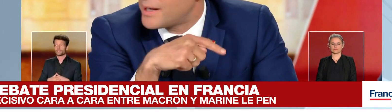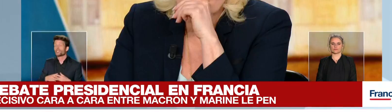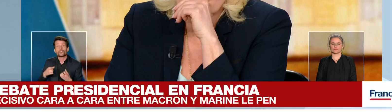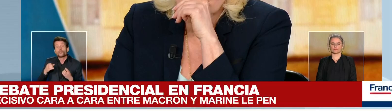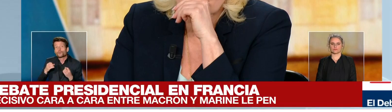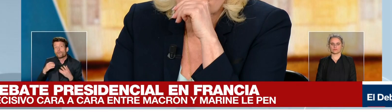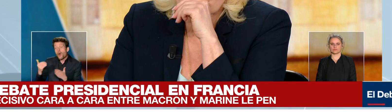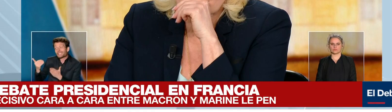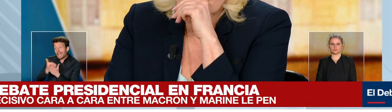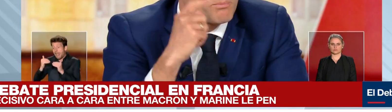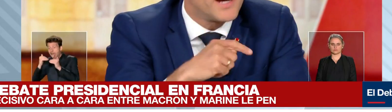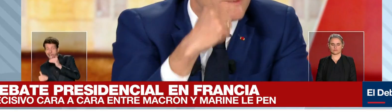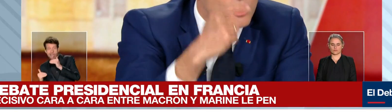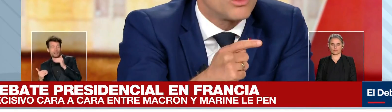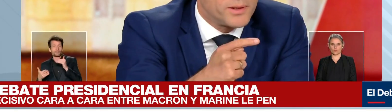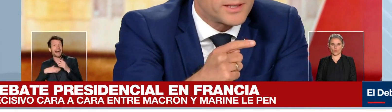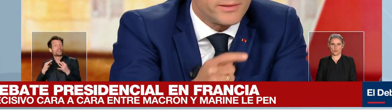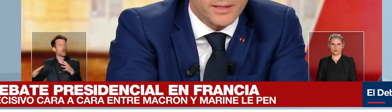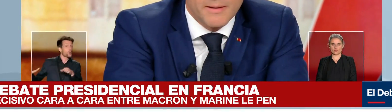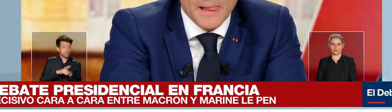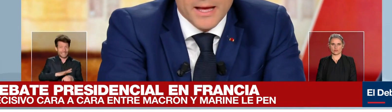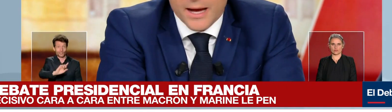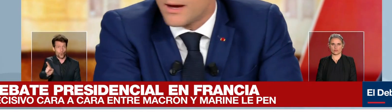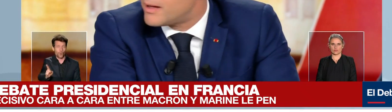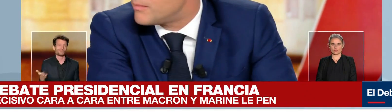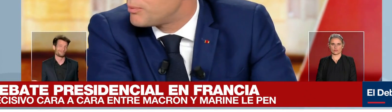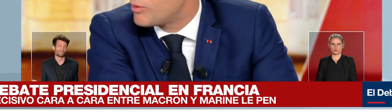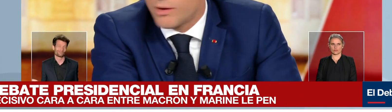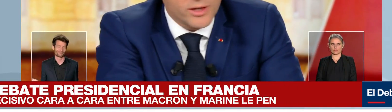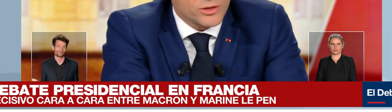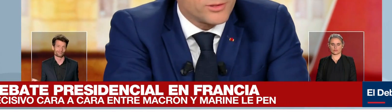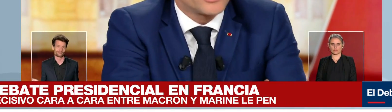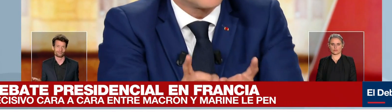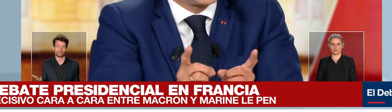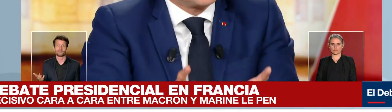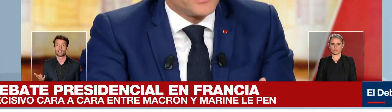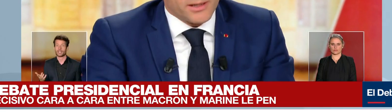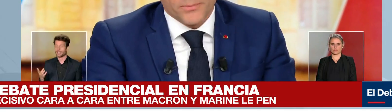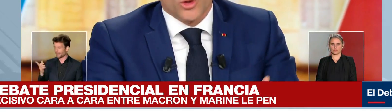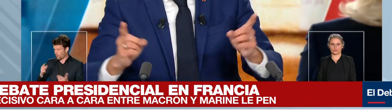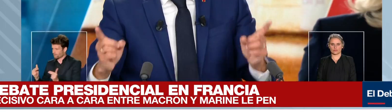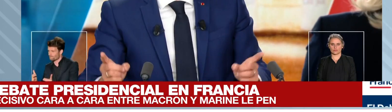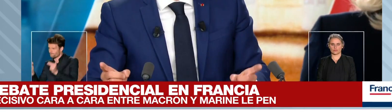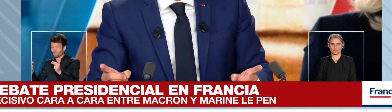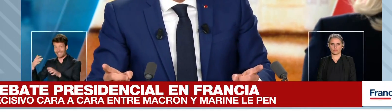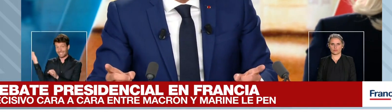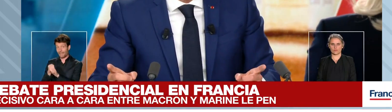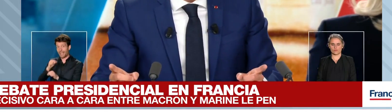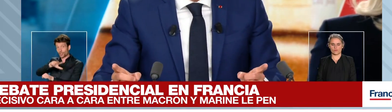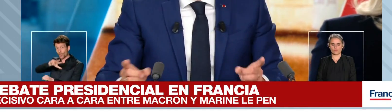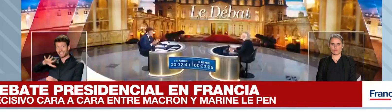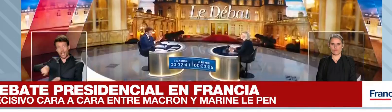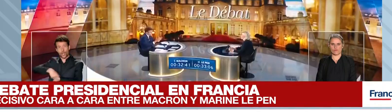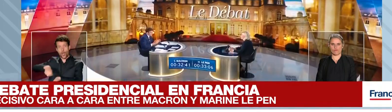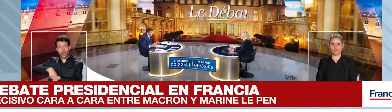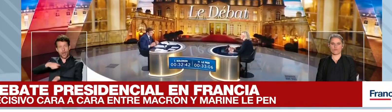debajo del salario mínimo porque no tienen un salario completo, porque no tienen un tiempo completo de trabajo, a poder tener las 35 horas, lo que significa